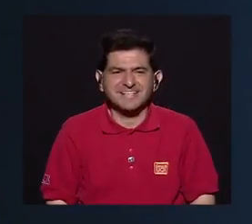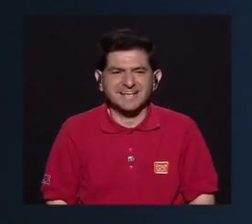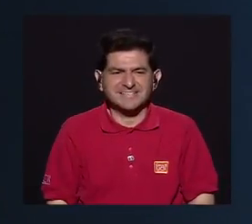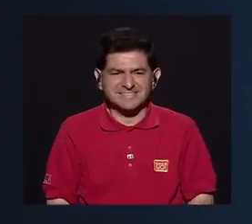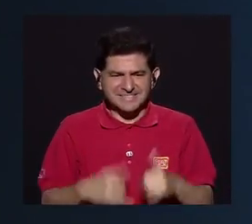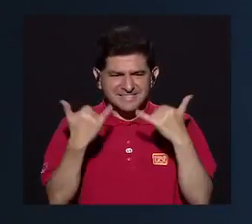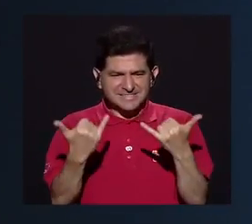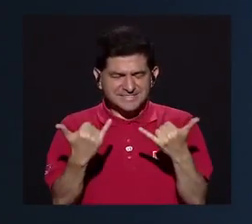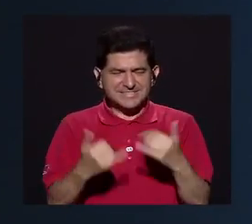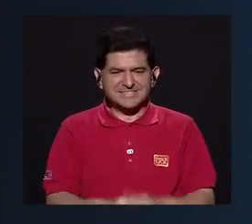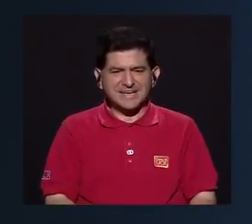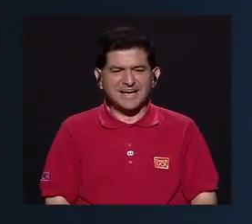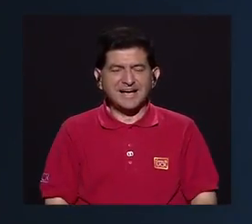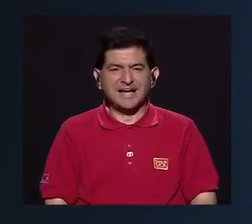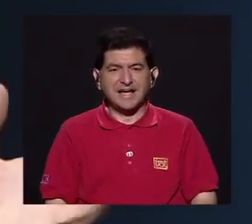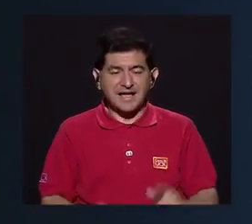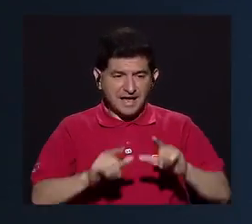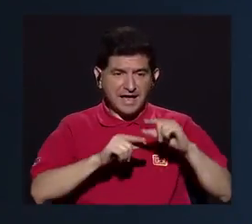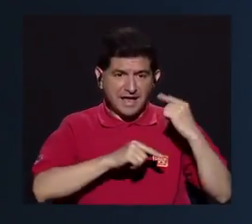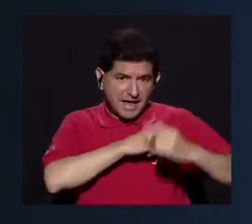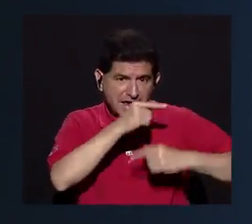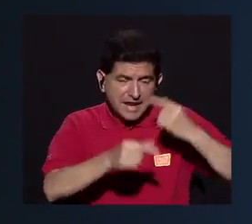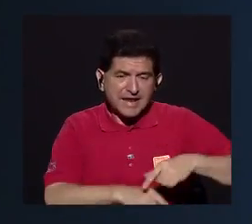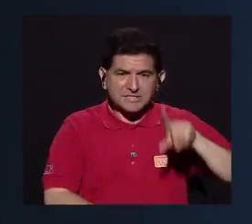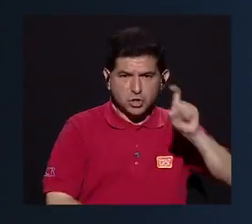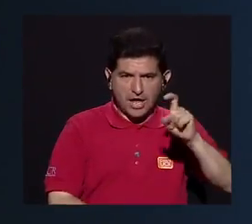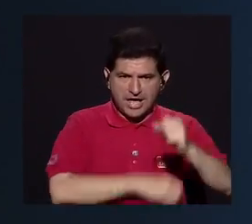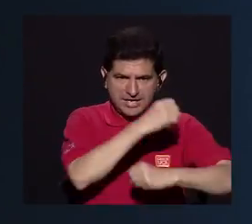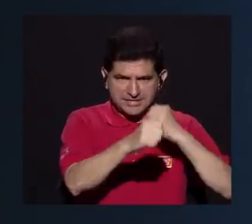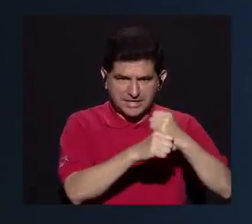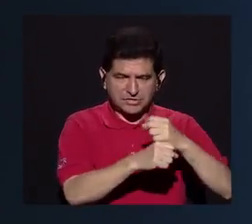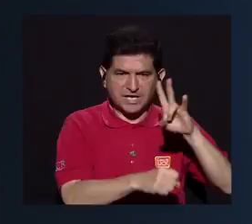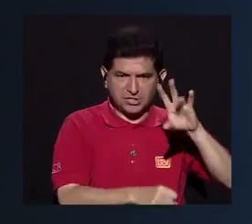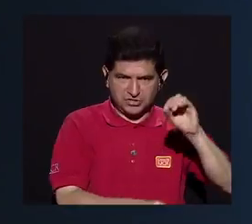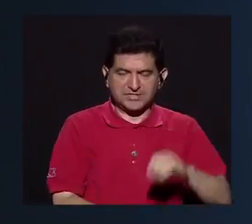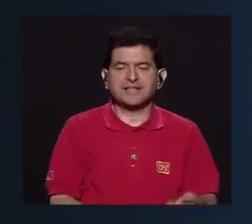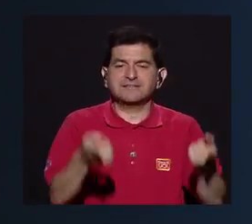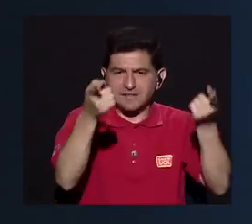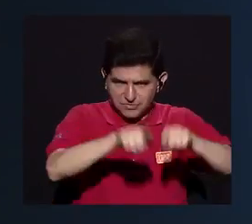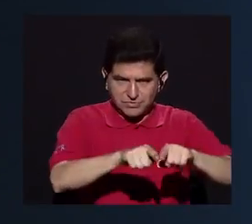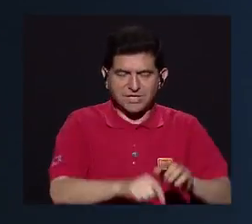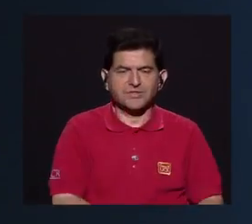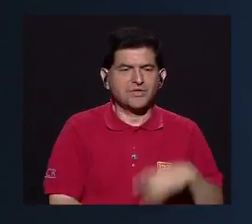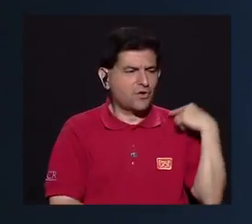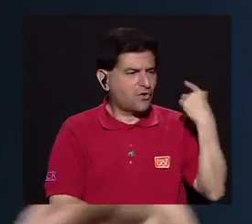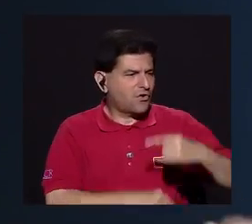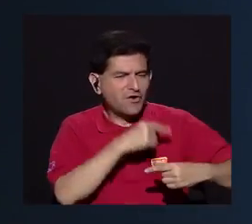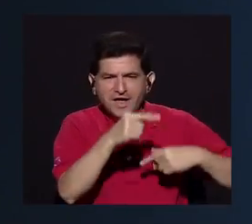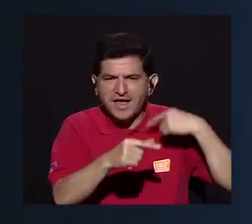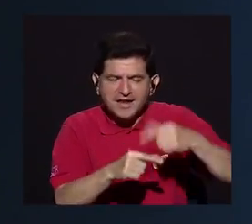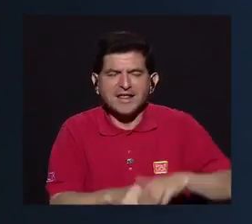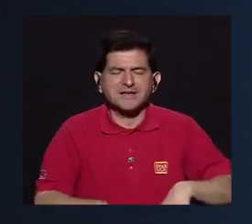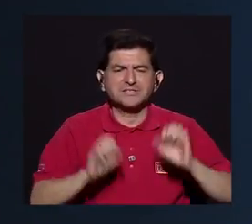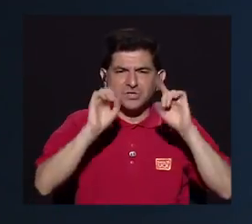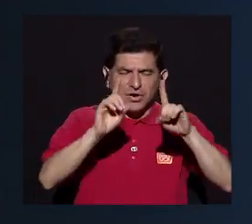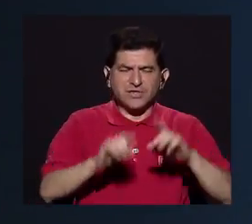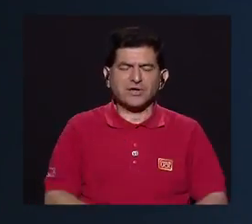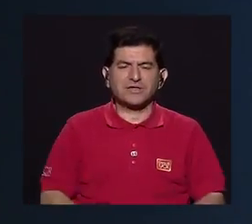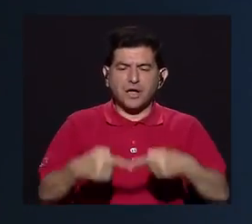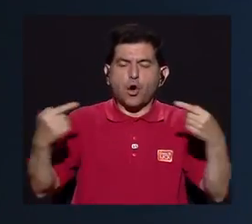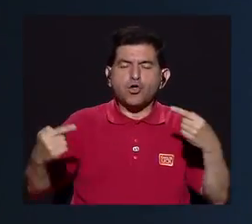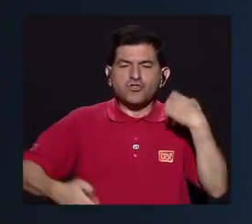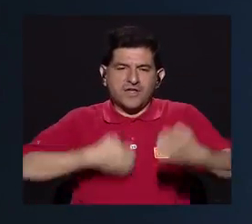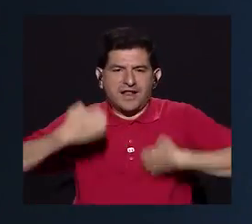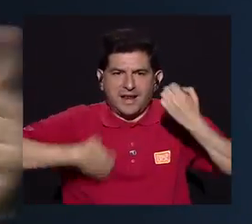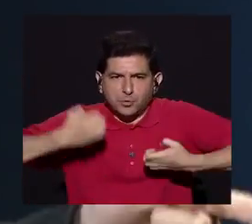cierta generación. Yo creo que la generación X de los 70s, a mí me pasó. Fuimos una generación como educada